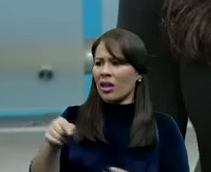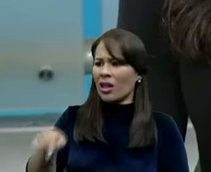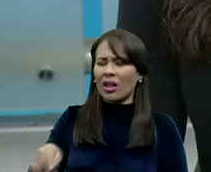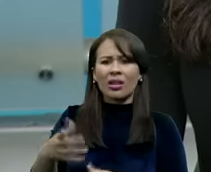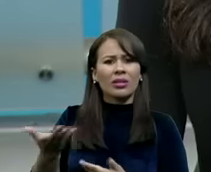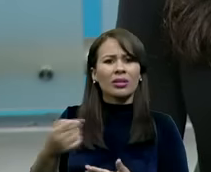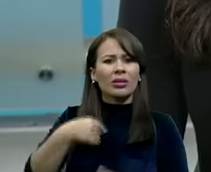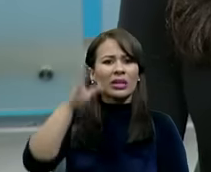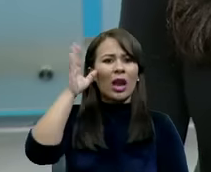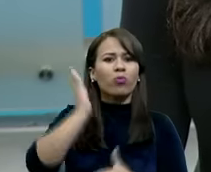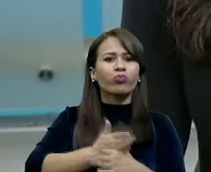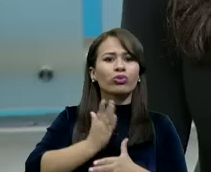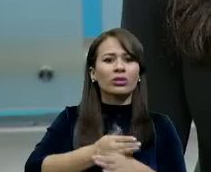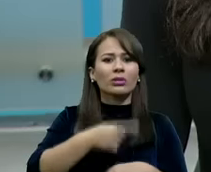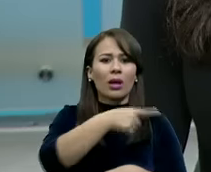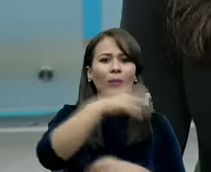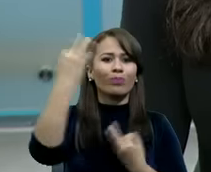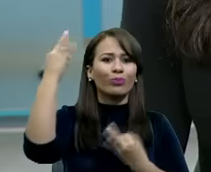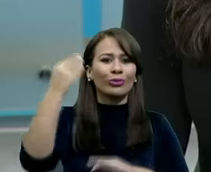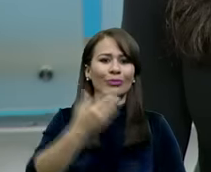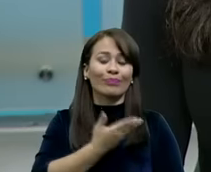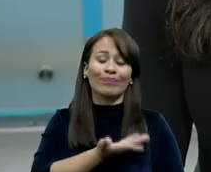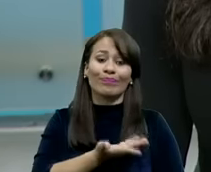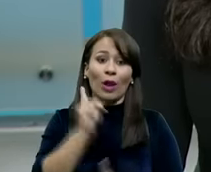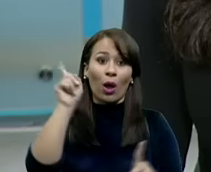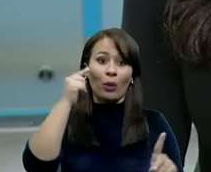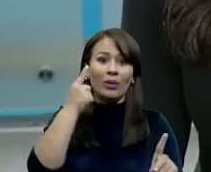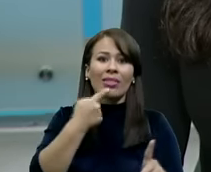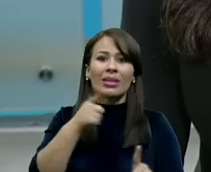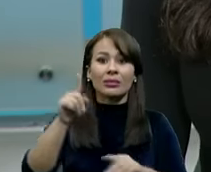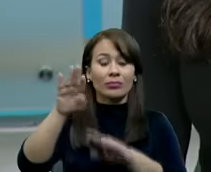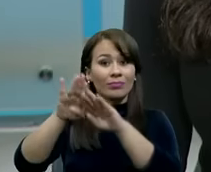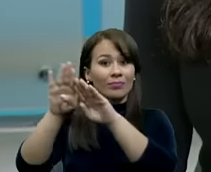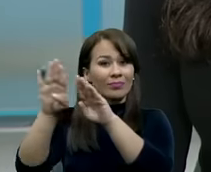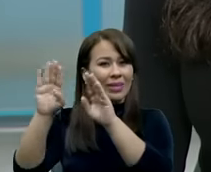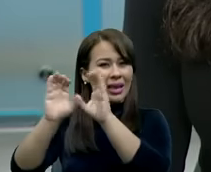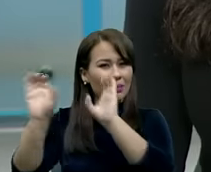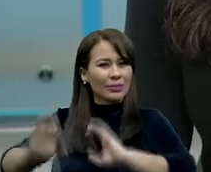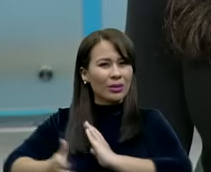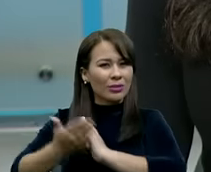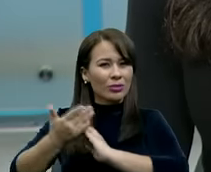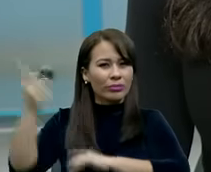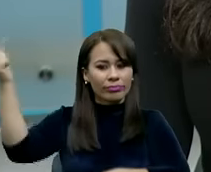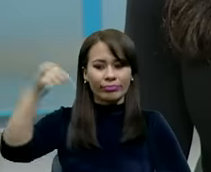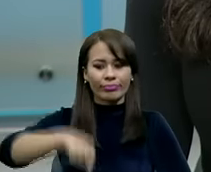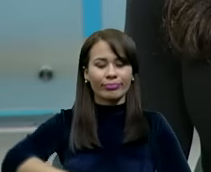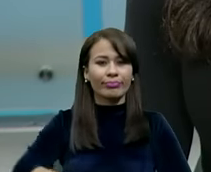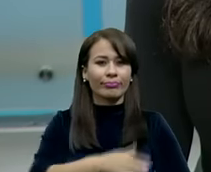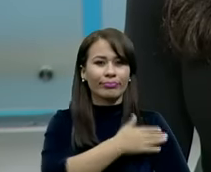Información completa sobre los supuestos casos de soborno que Odebrecht habría realizado en el país.